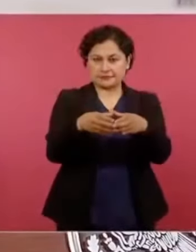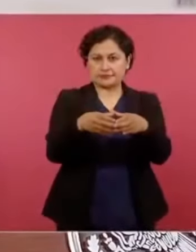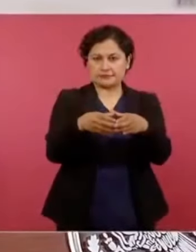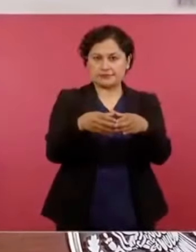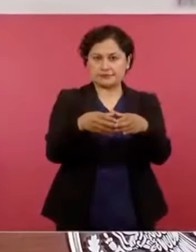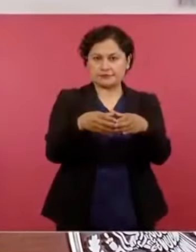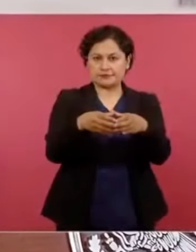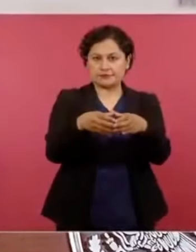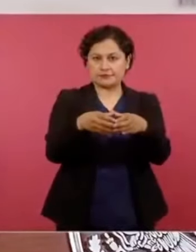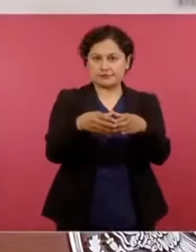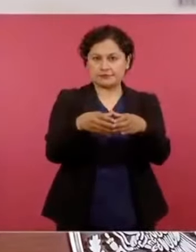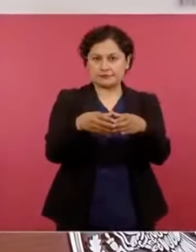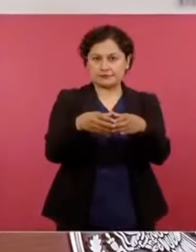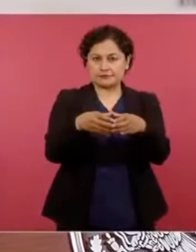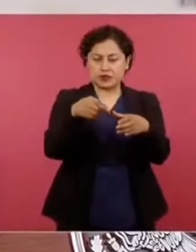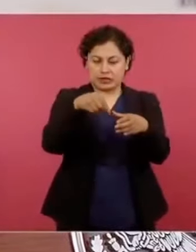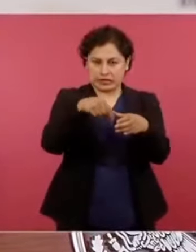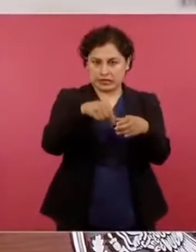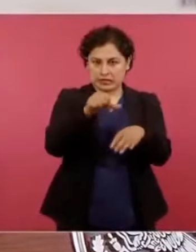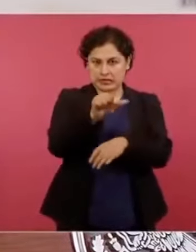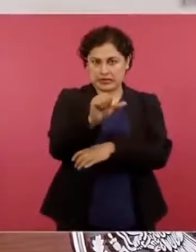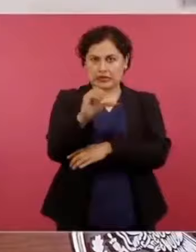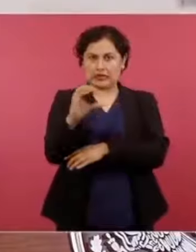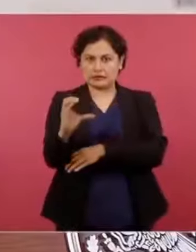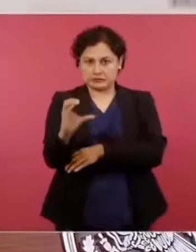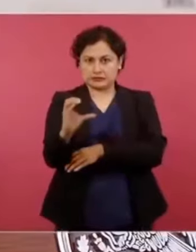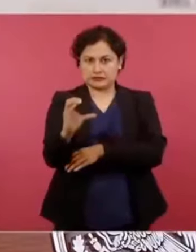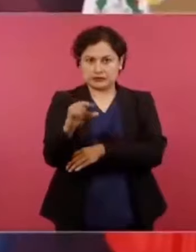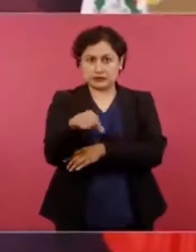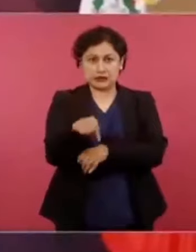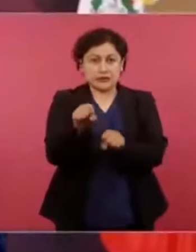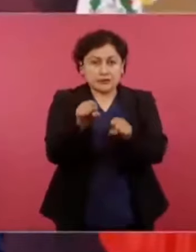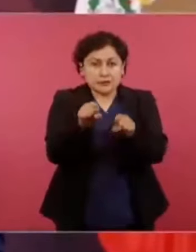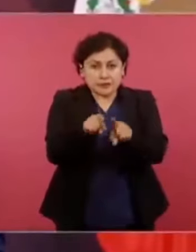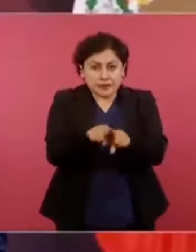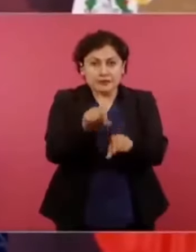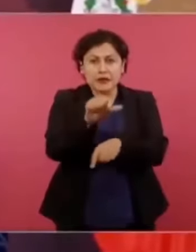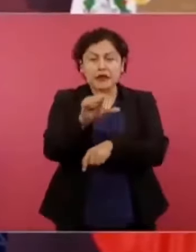la sociedad civil para combatir la